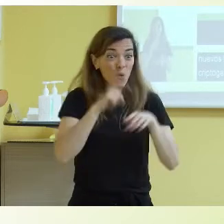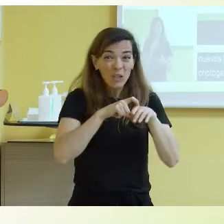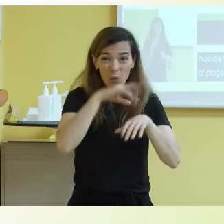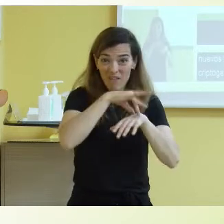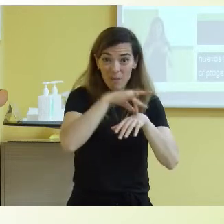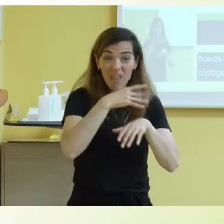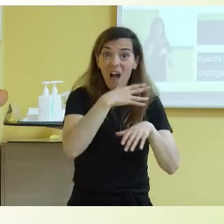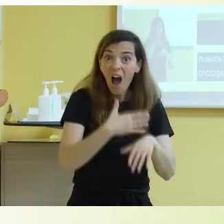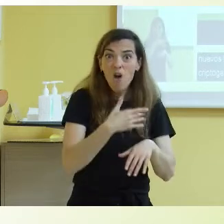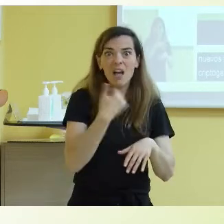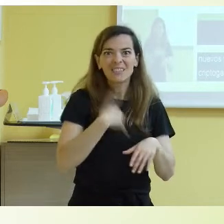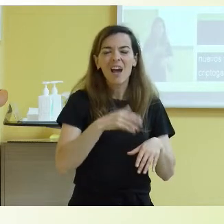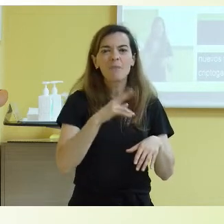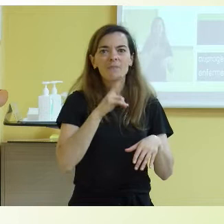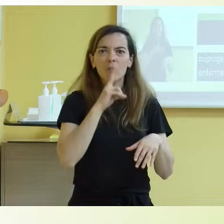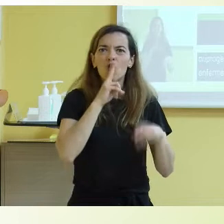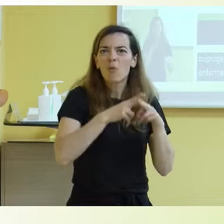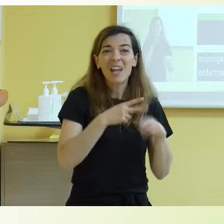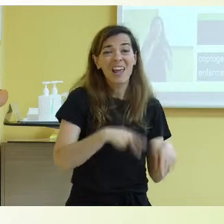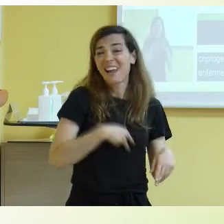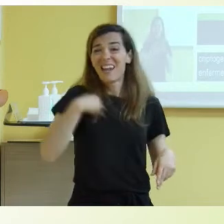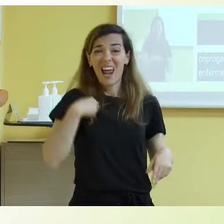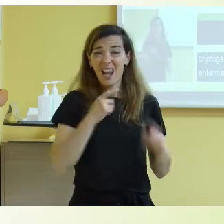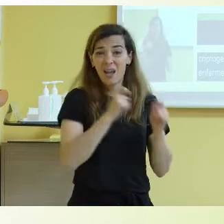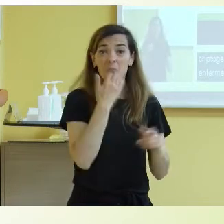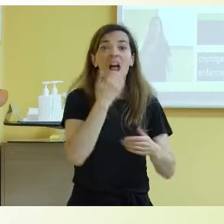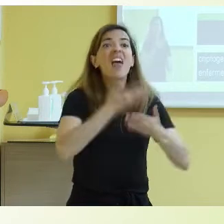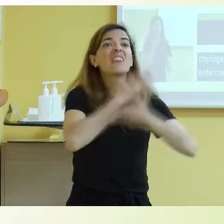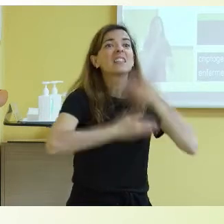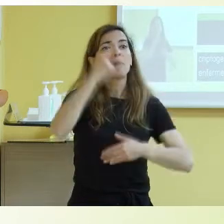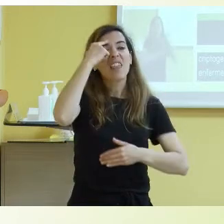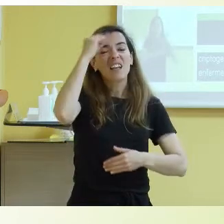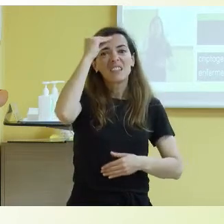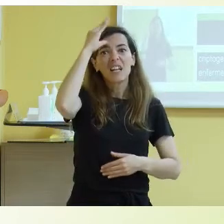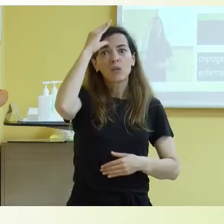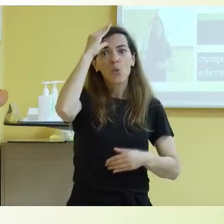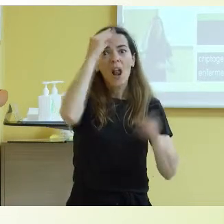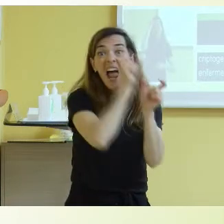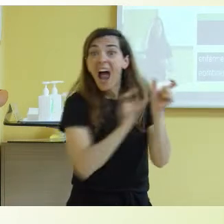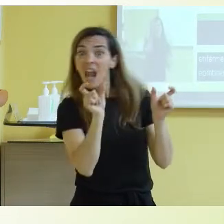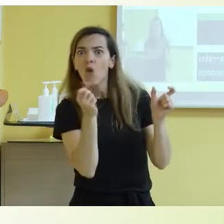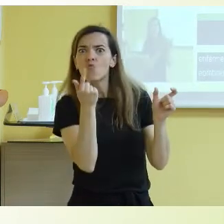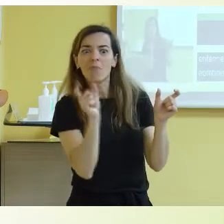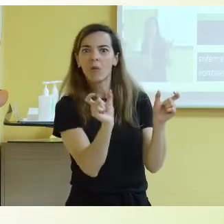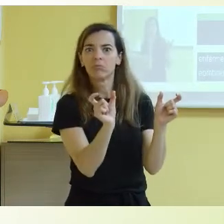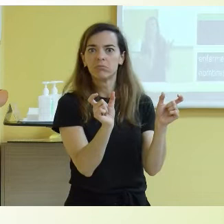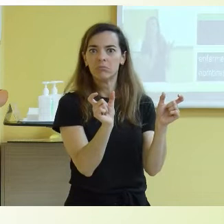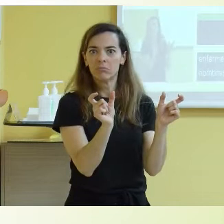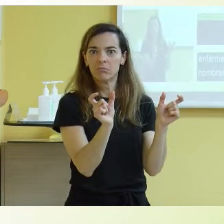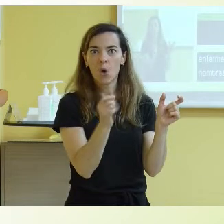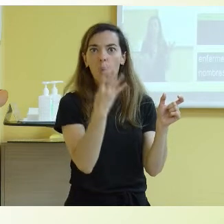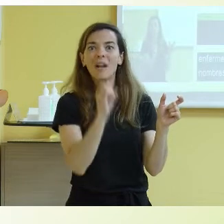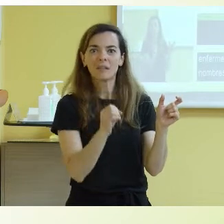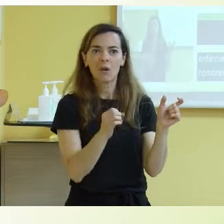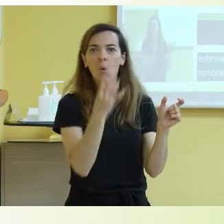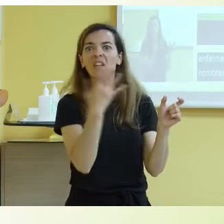se están denominando con nombres tan genéricos como discapacidad intelectual y al lado un número. Y ya nos llevamos por la 40 o por la